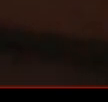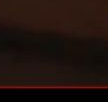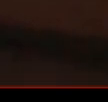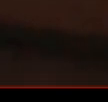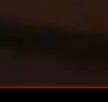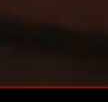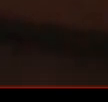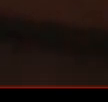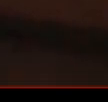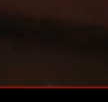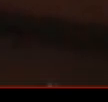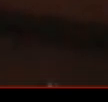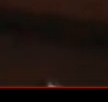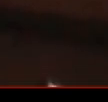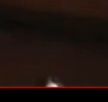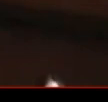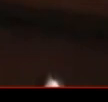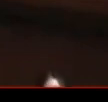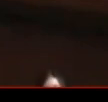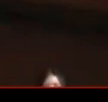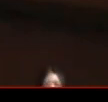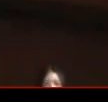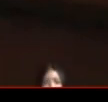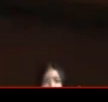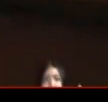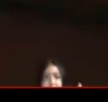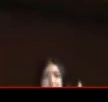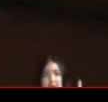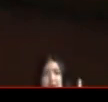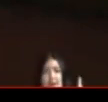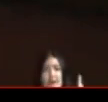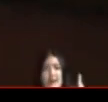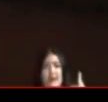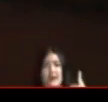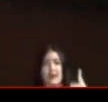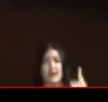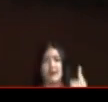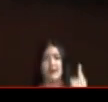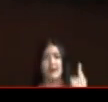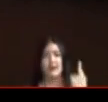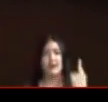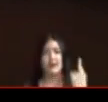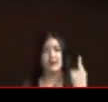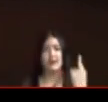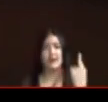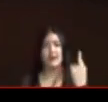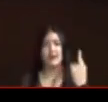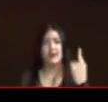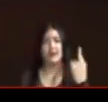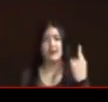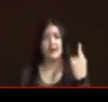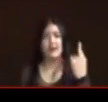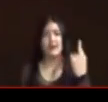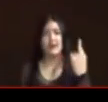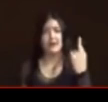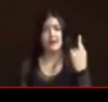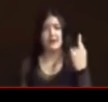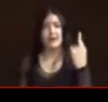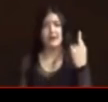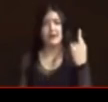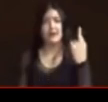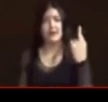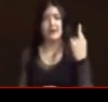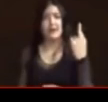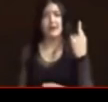de defensa aérea, radares, aeronaves tripuladas, aviónica, observación y optrónica, estaciones de armas